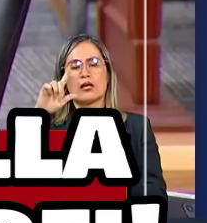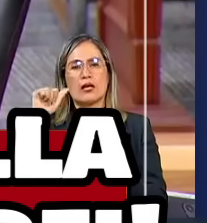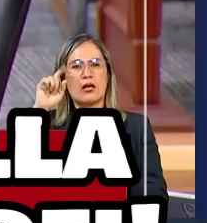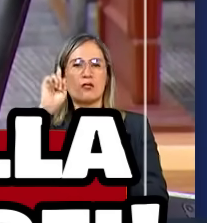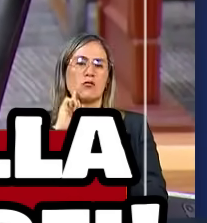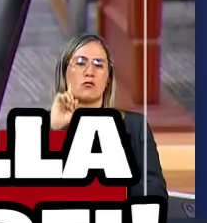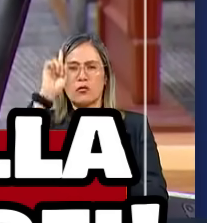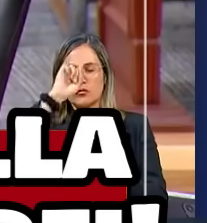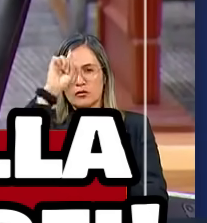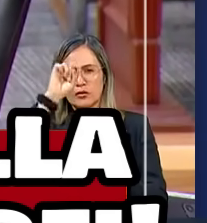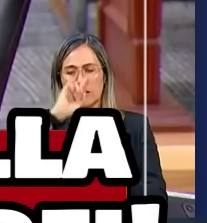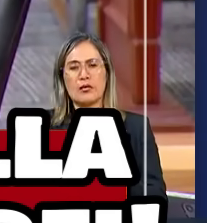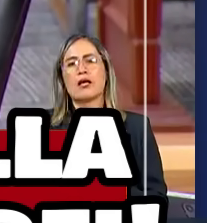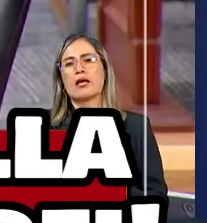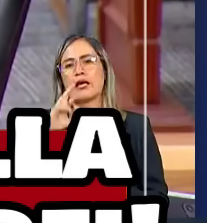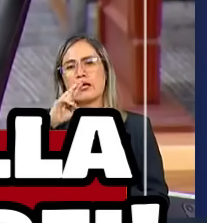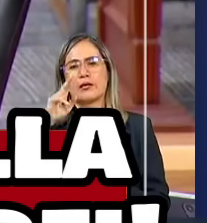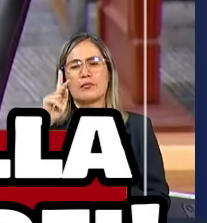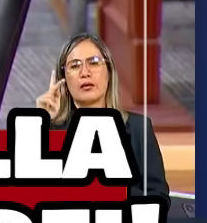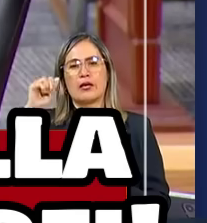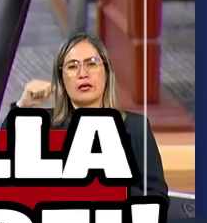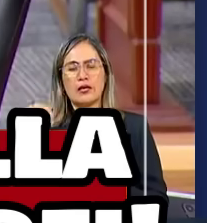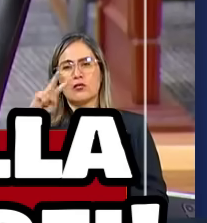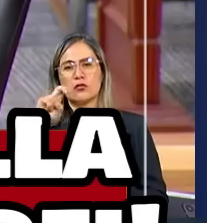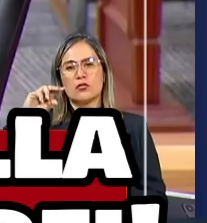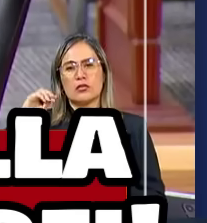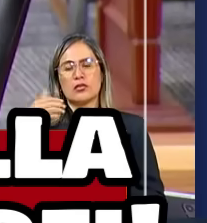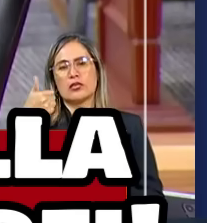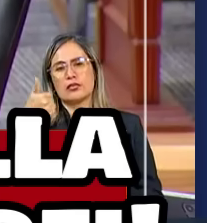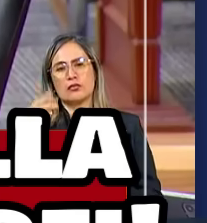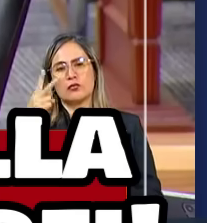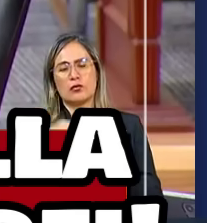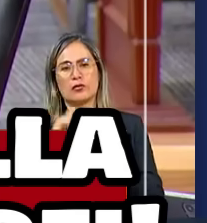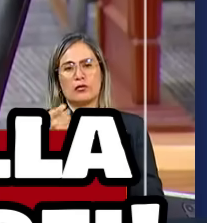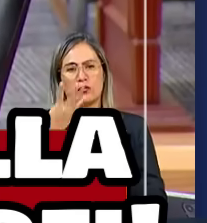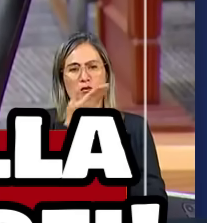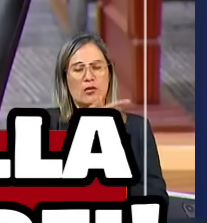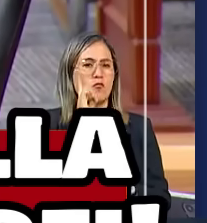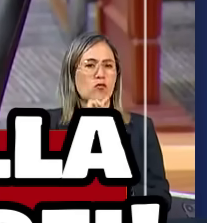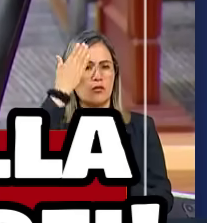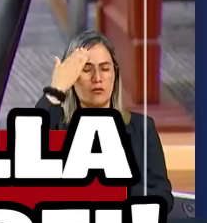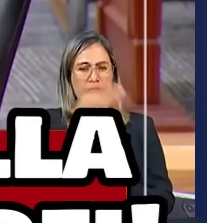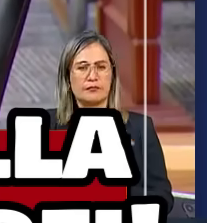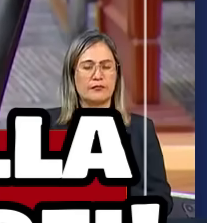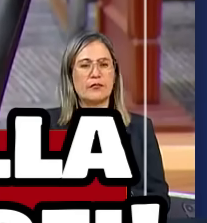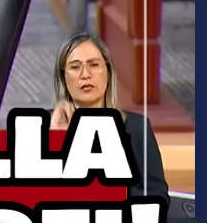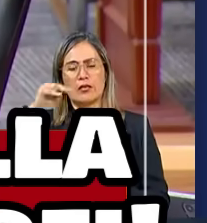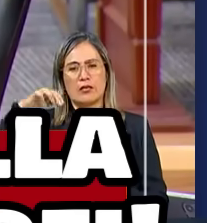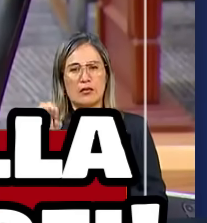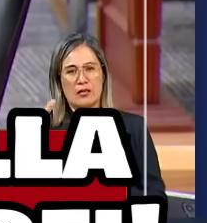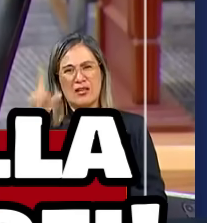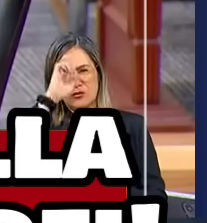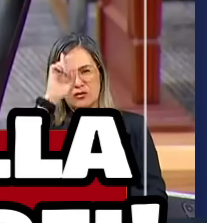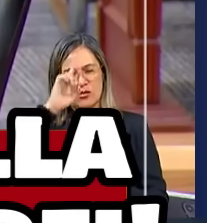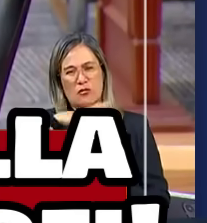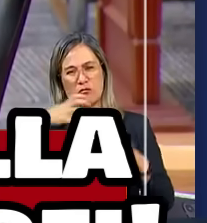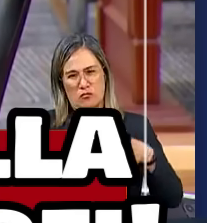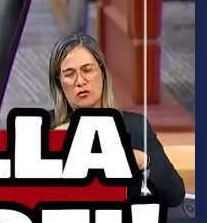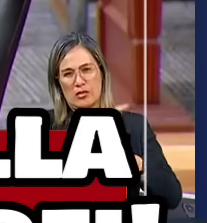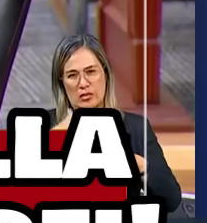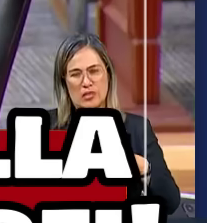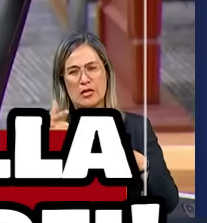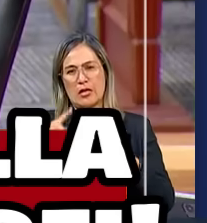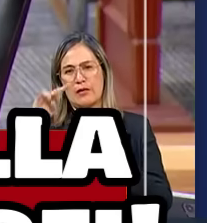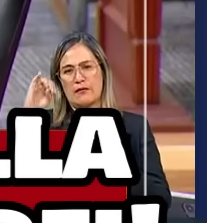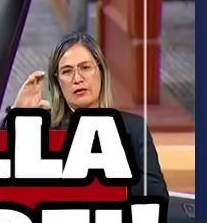Jordan, oficio RPAN 586-2024, dirigida a la consejera presidenta del Consejo General del Instituto Nacional Electoral. Víctor Hugo